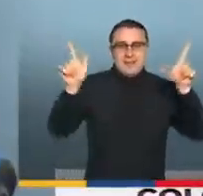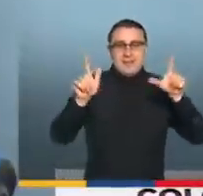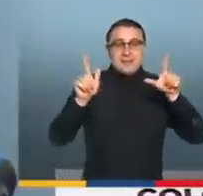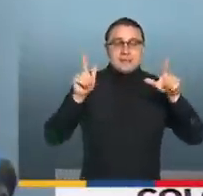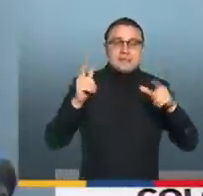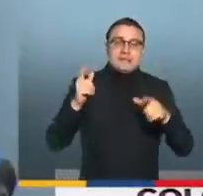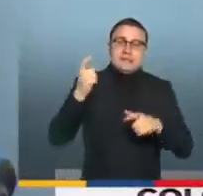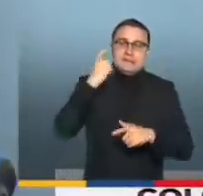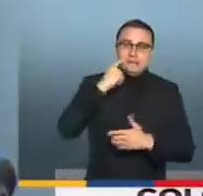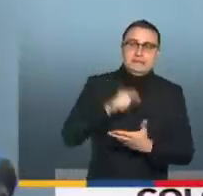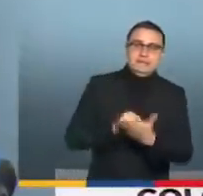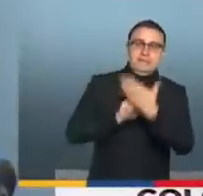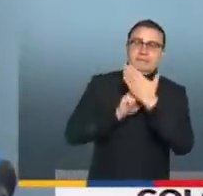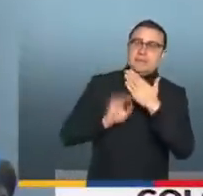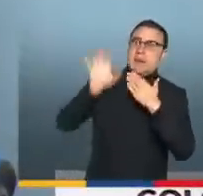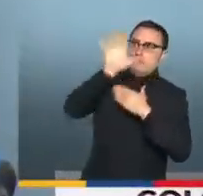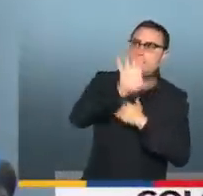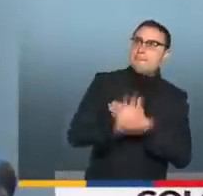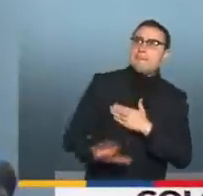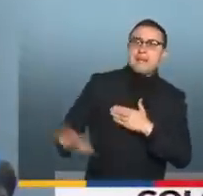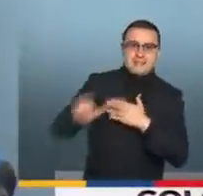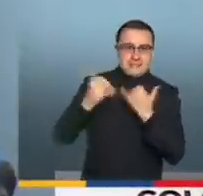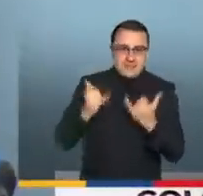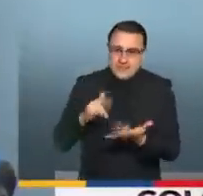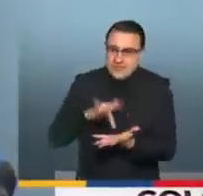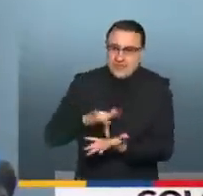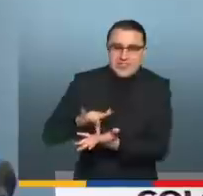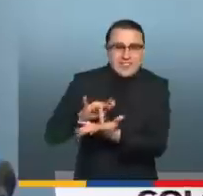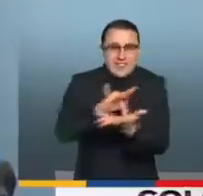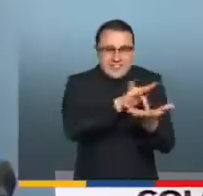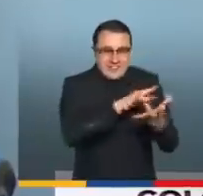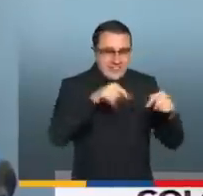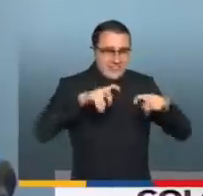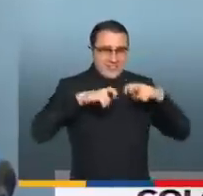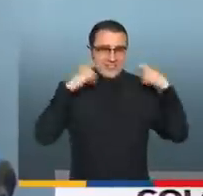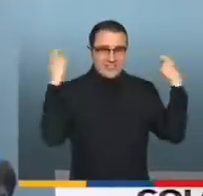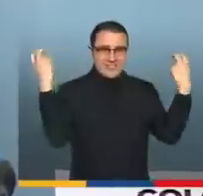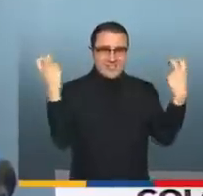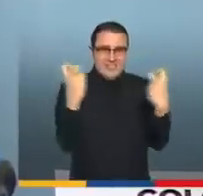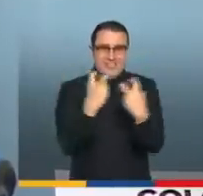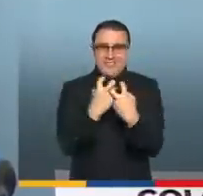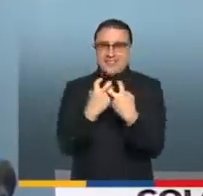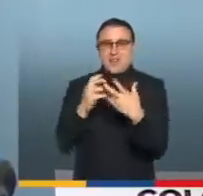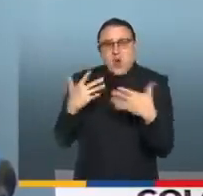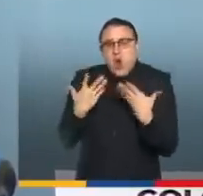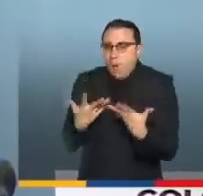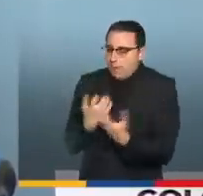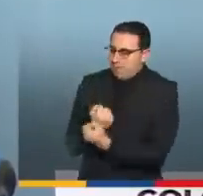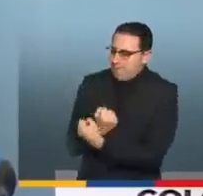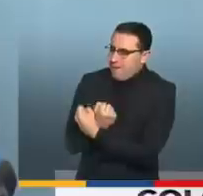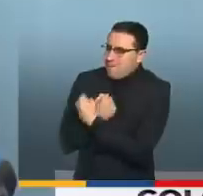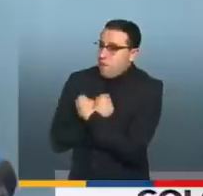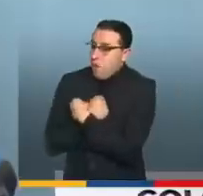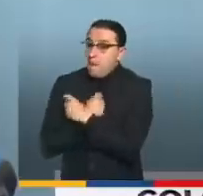parte de los países que aquí se hacen presentes en un rito fundacional que es de amor y que es de guerra.